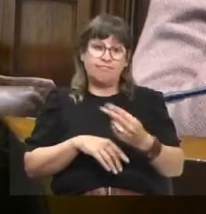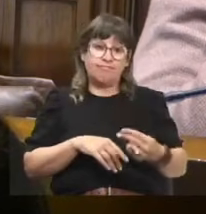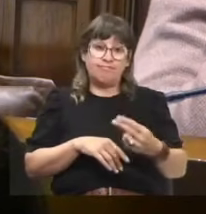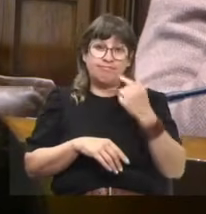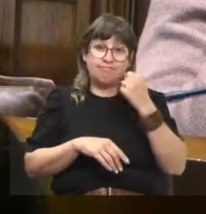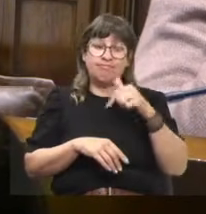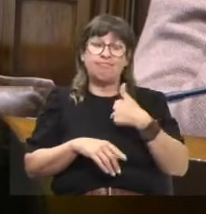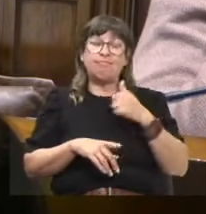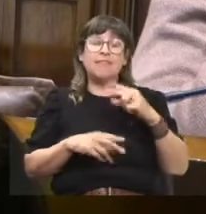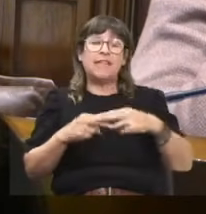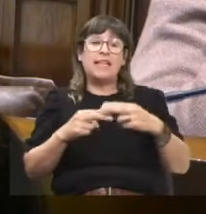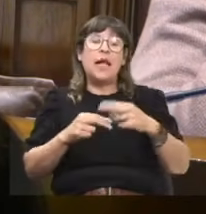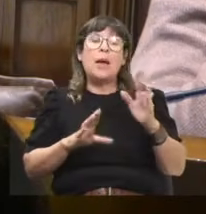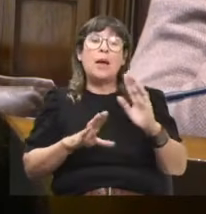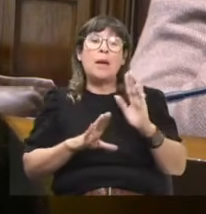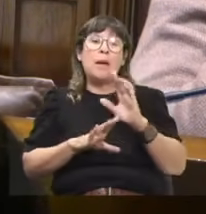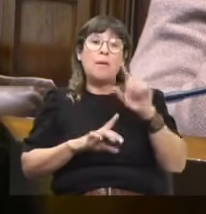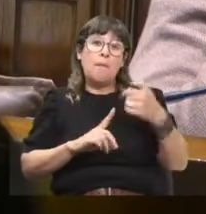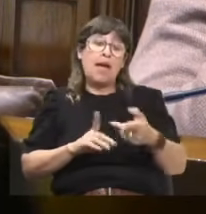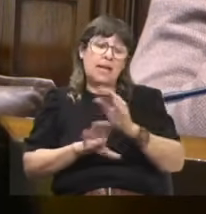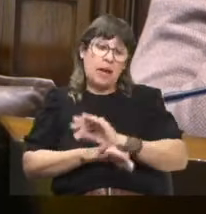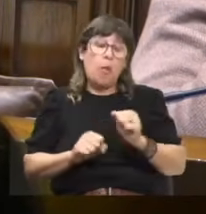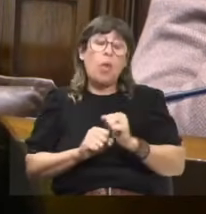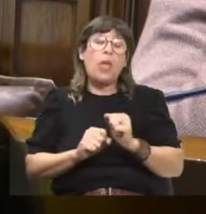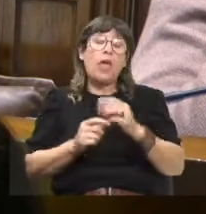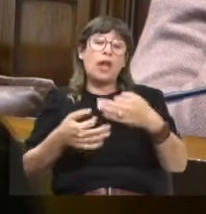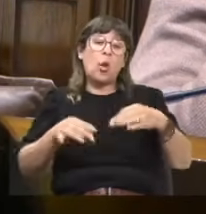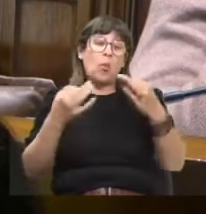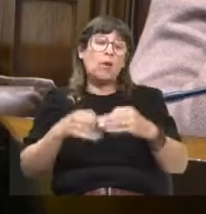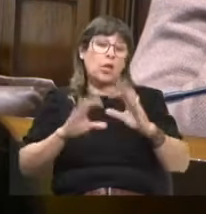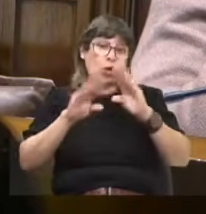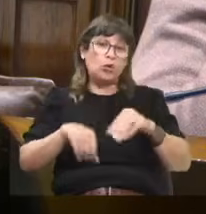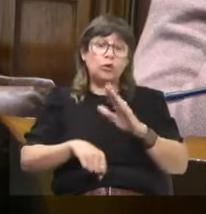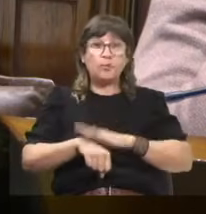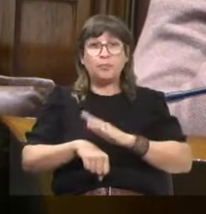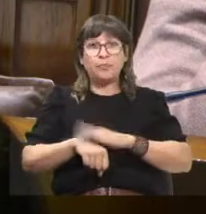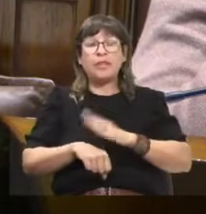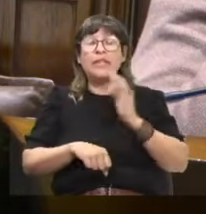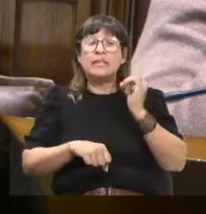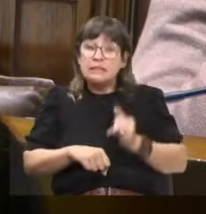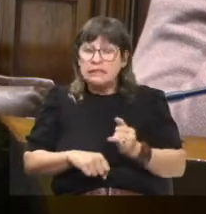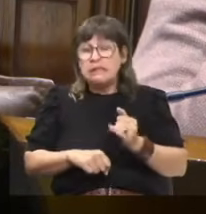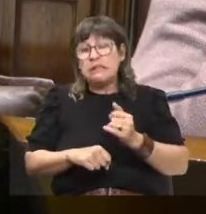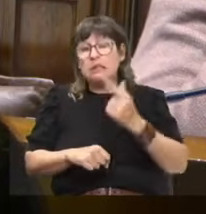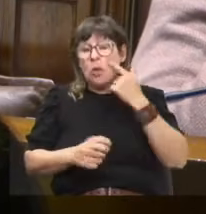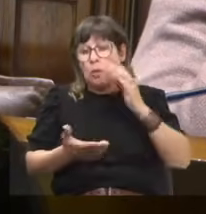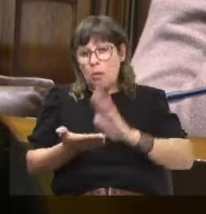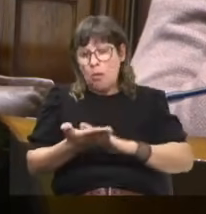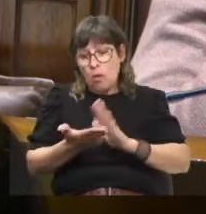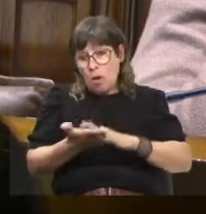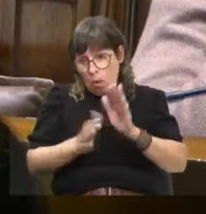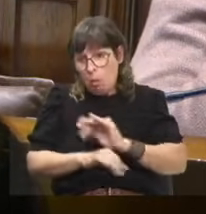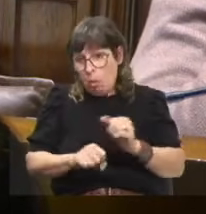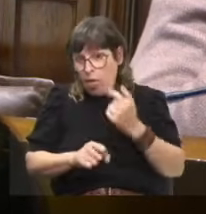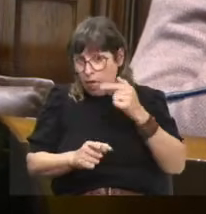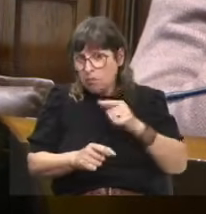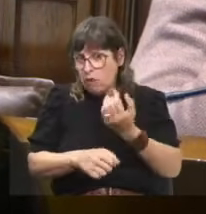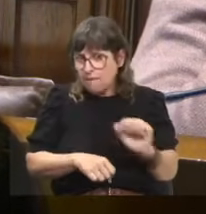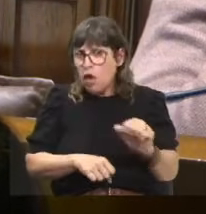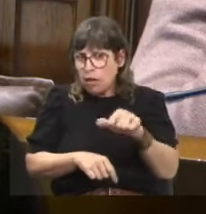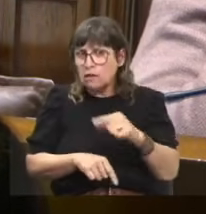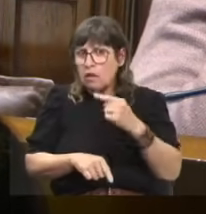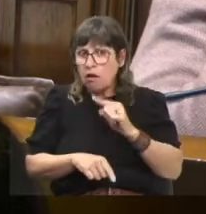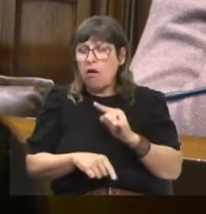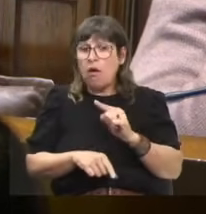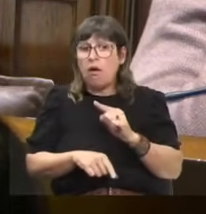sus responsabilidades. Lo cierto es que si se hubiera constatado una violación a